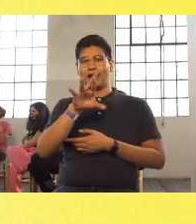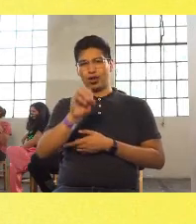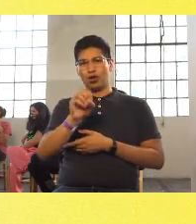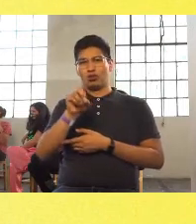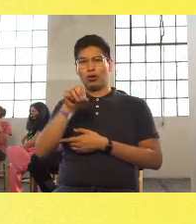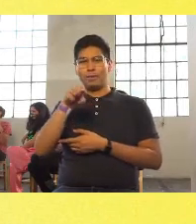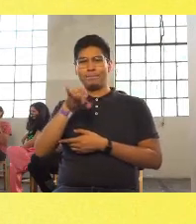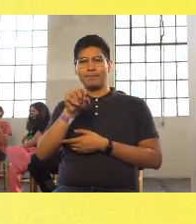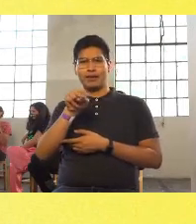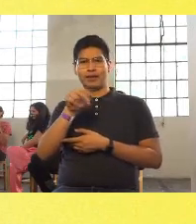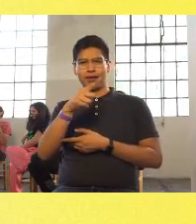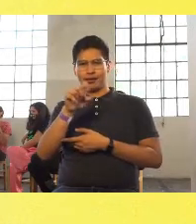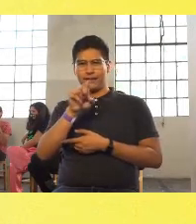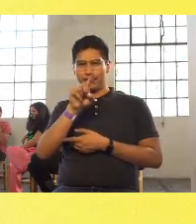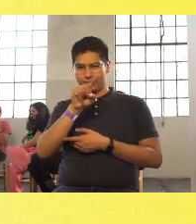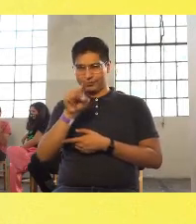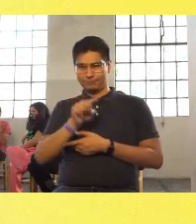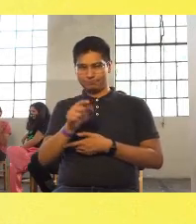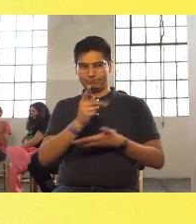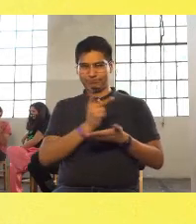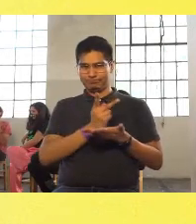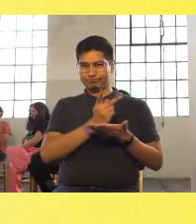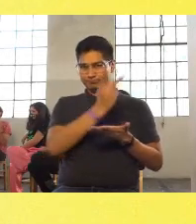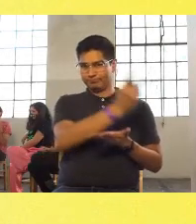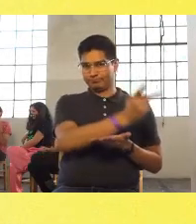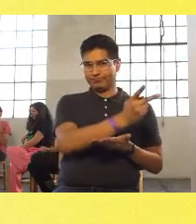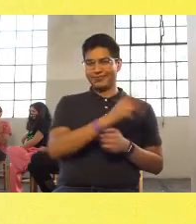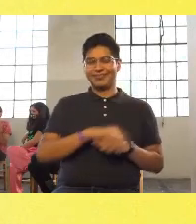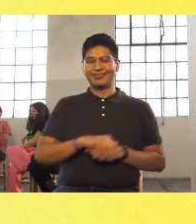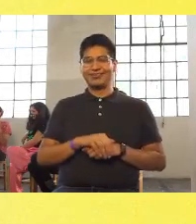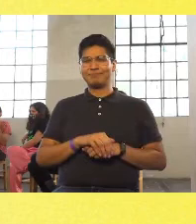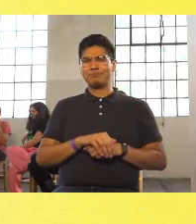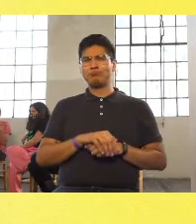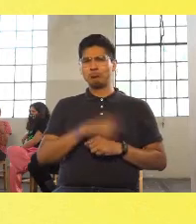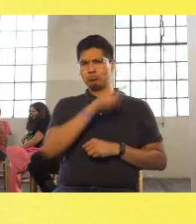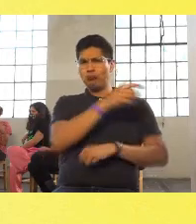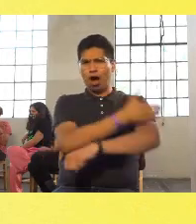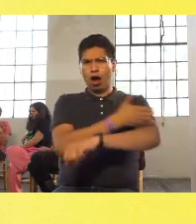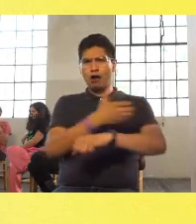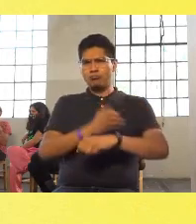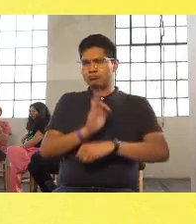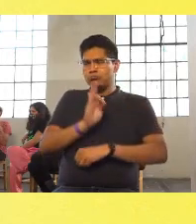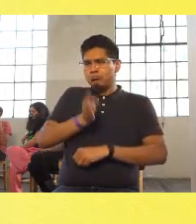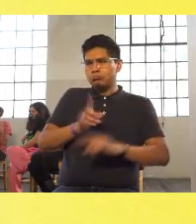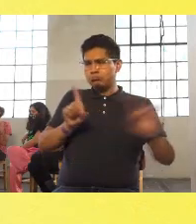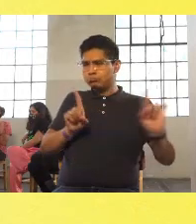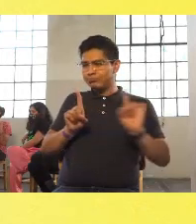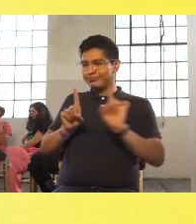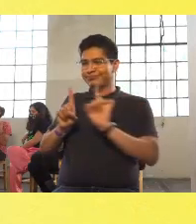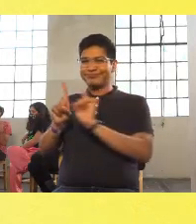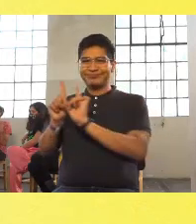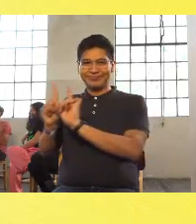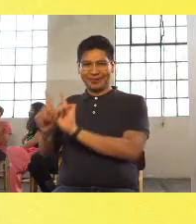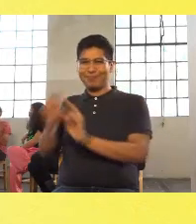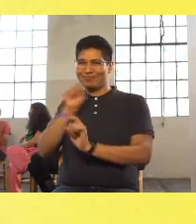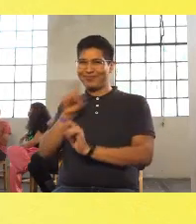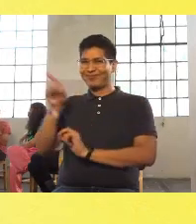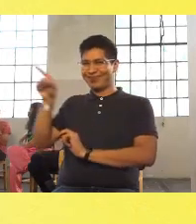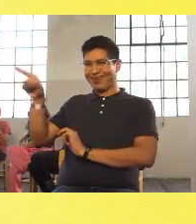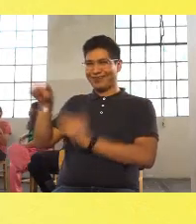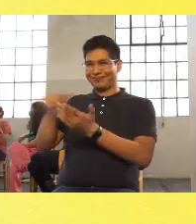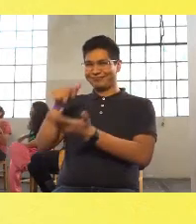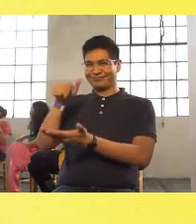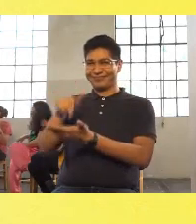doctora, y entonces cuando nosotros llegamos al foro estaba atiborrado, o sea, había fila para entrar al Senado